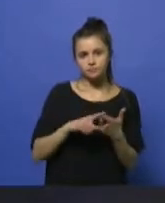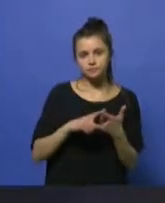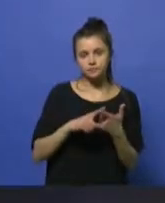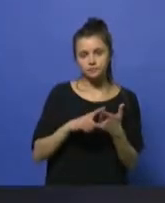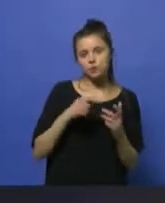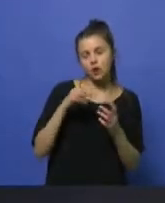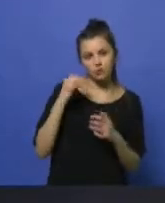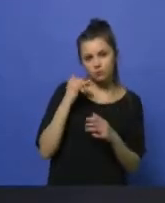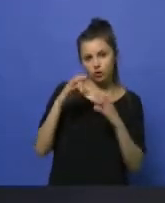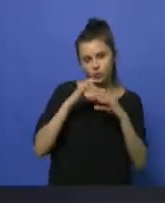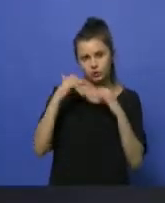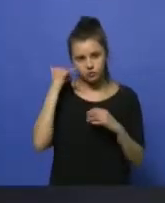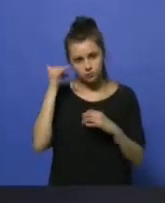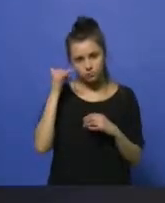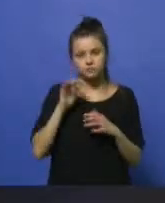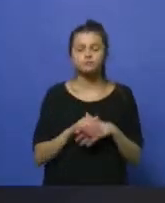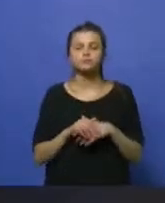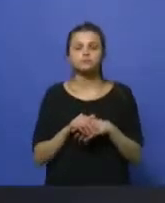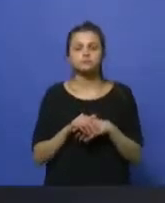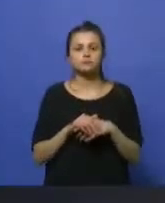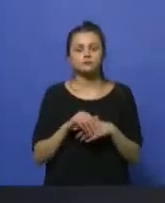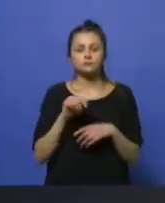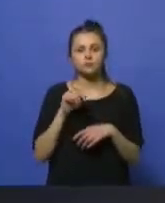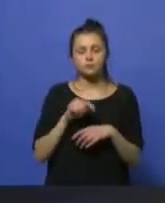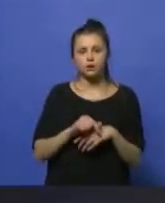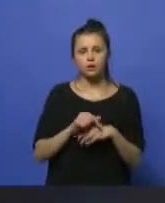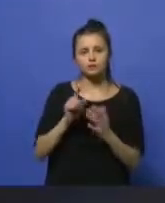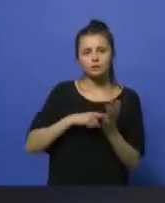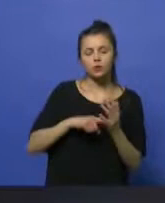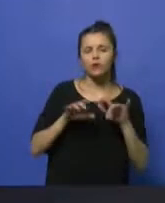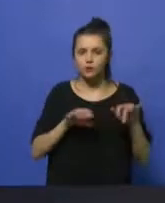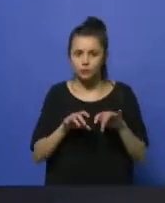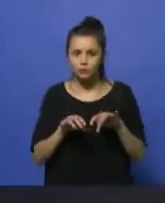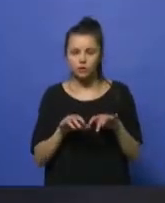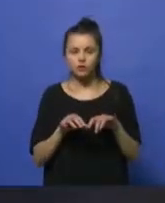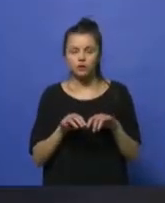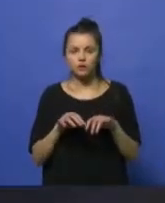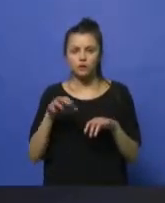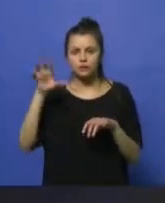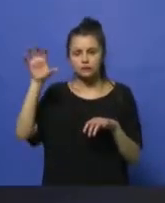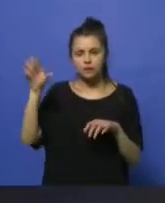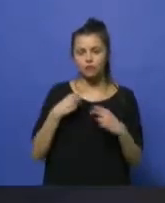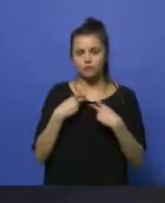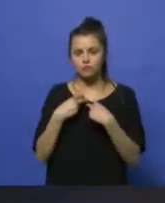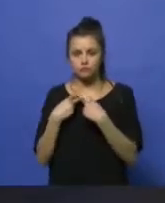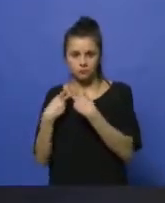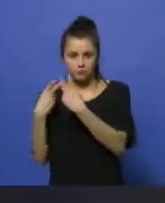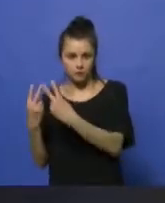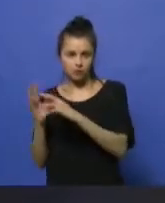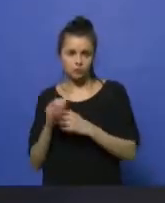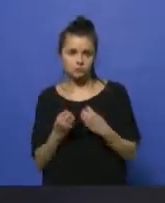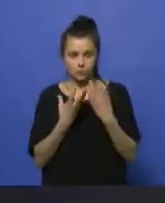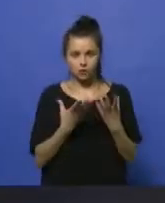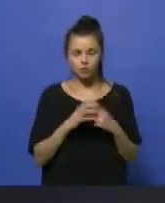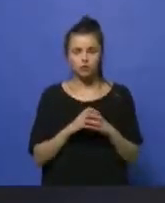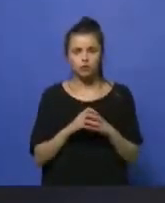celular, comunicación, como por celular. Ejemplo, exacto. Pero sí, si no, digamos, por lo menos un celular y una computadora, sí, te salvás el viaje haciéndolo. Eso, sí, es increíble. Y en el